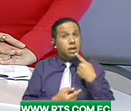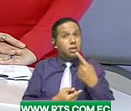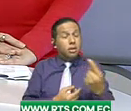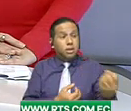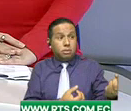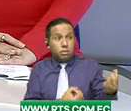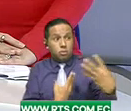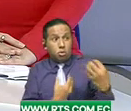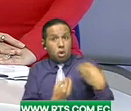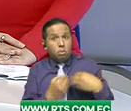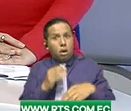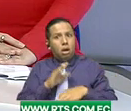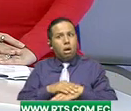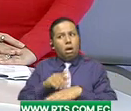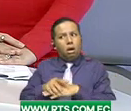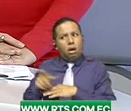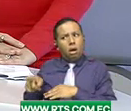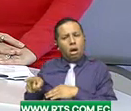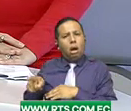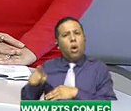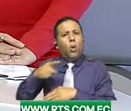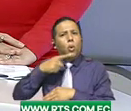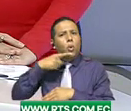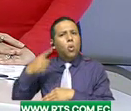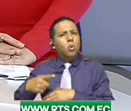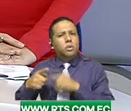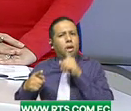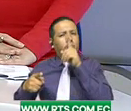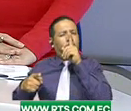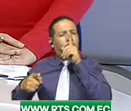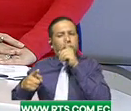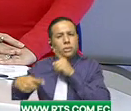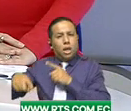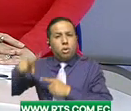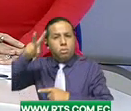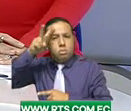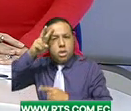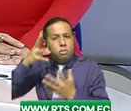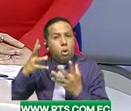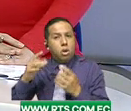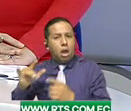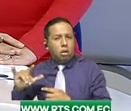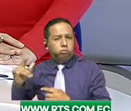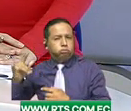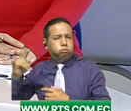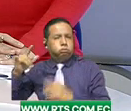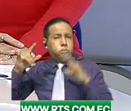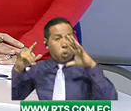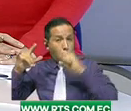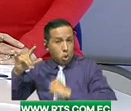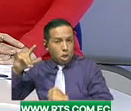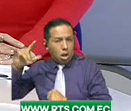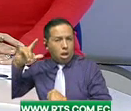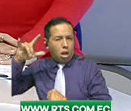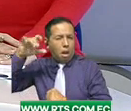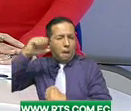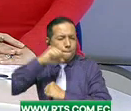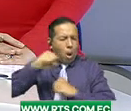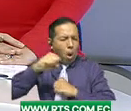Rusia bombardearía puntos estratégicos de la capital ucraniana durante la madrugada del miércoles.